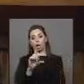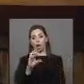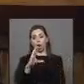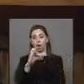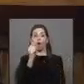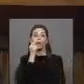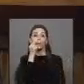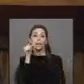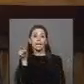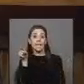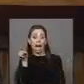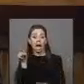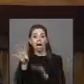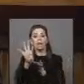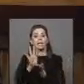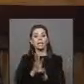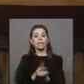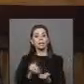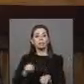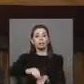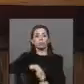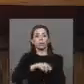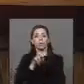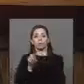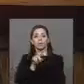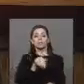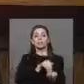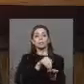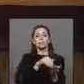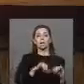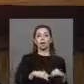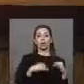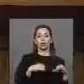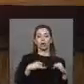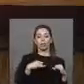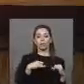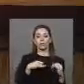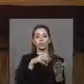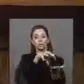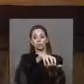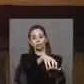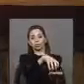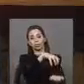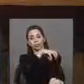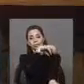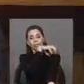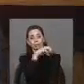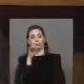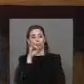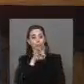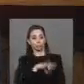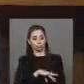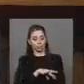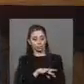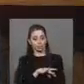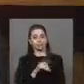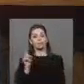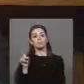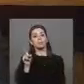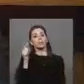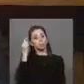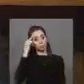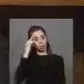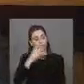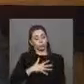constituyó en el ejemplo de militancia socialista para miles de jóvenes a lo largo y ancho del territorio nacional, siendo sus